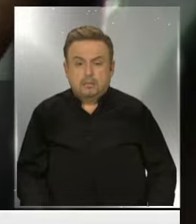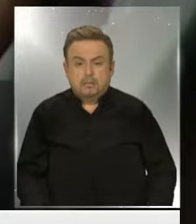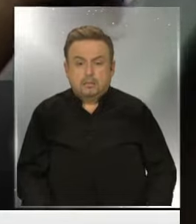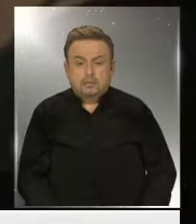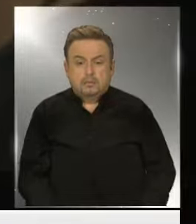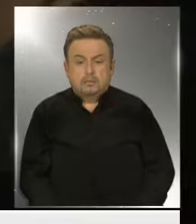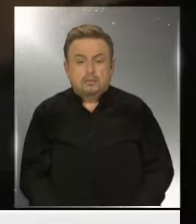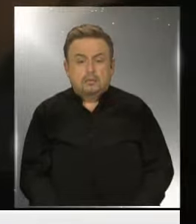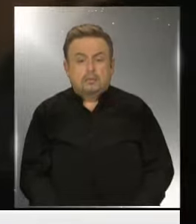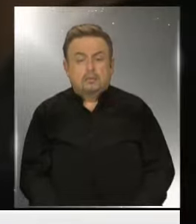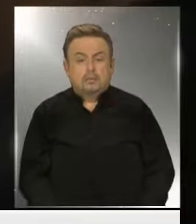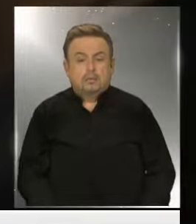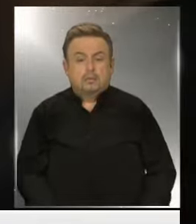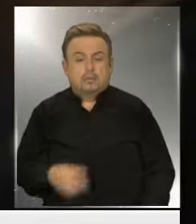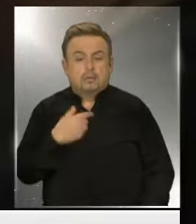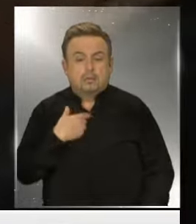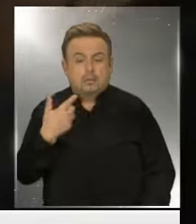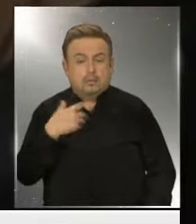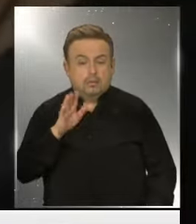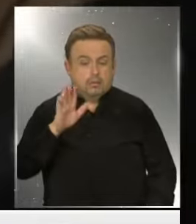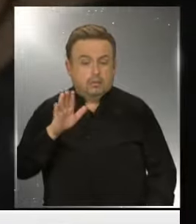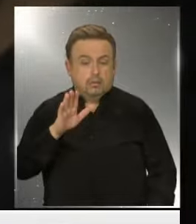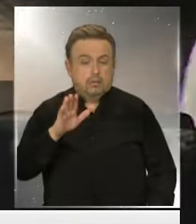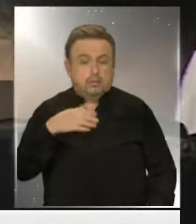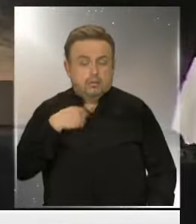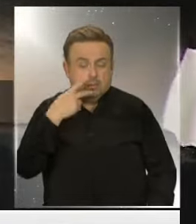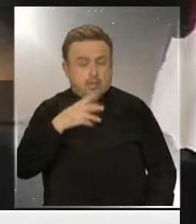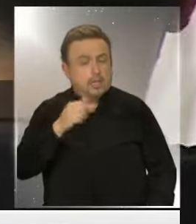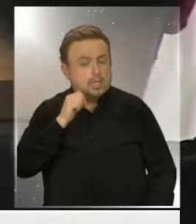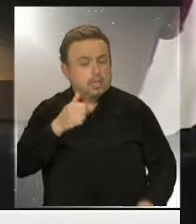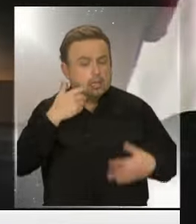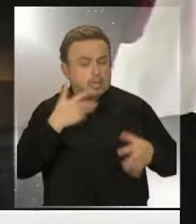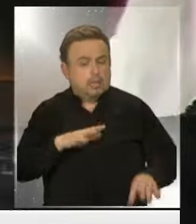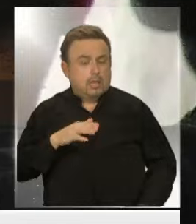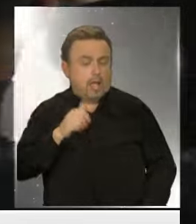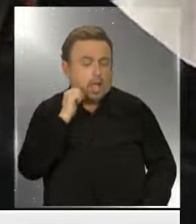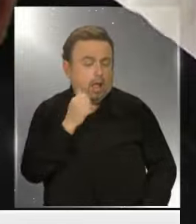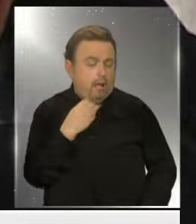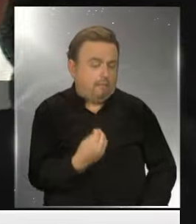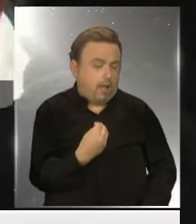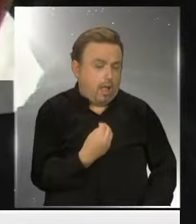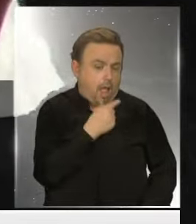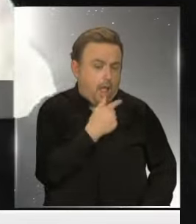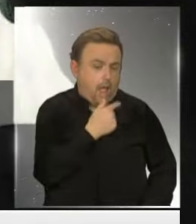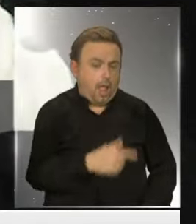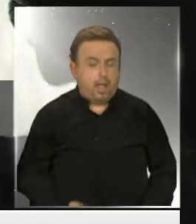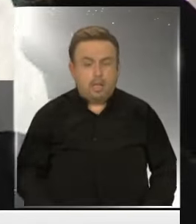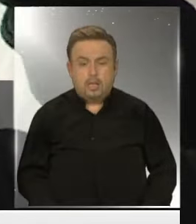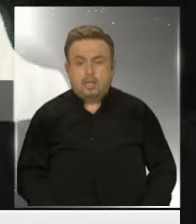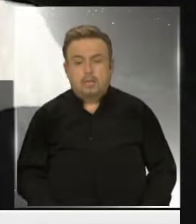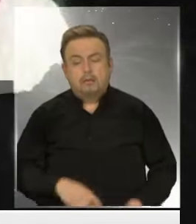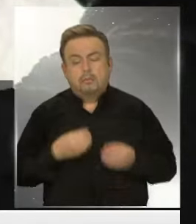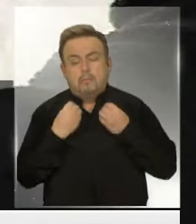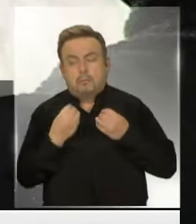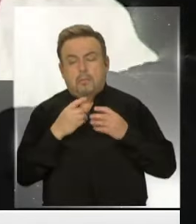Y es que ayer... Ya, mira, te habla. No, la de ahí está, pero espectacular. Pues, ¿para qué, po? No.